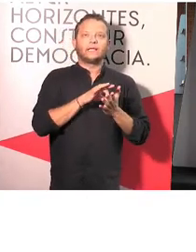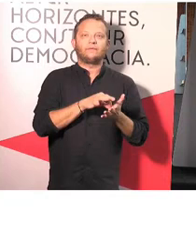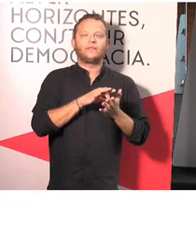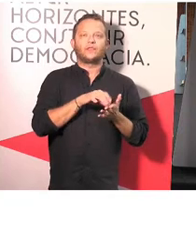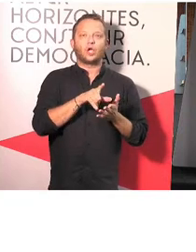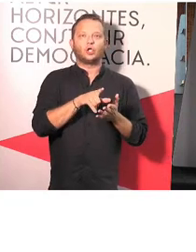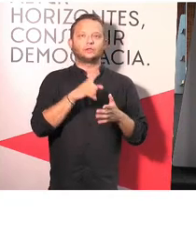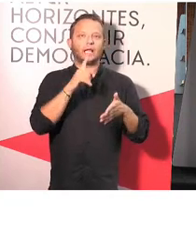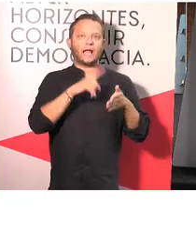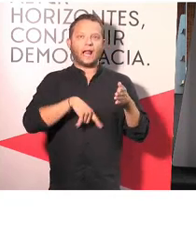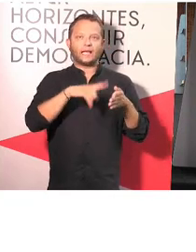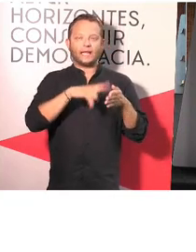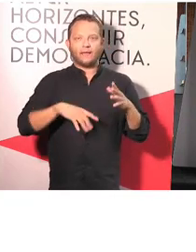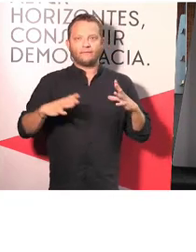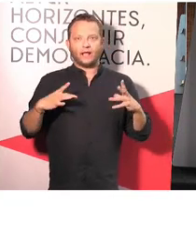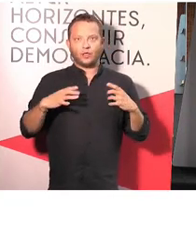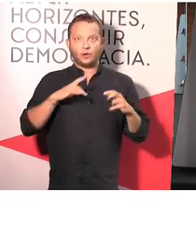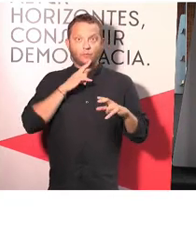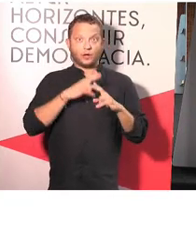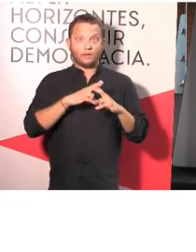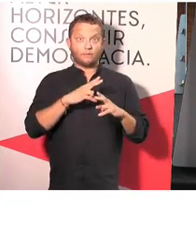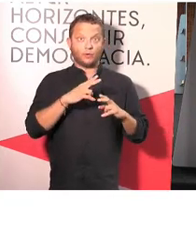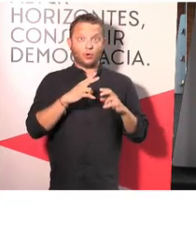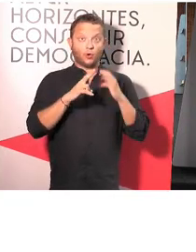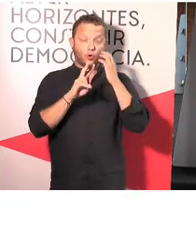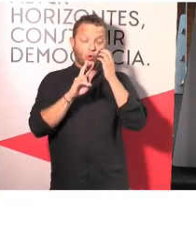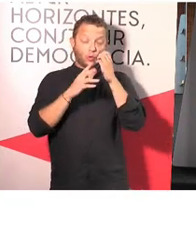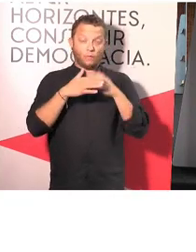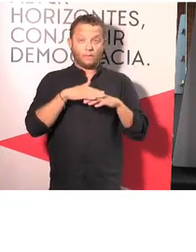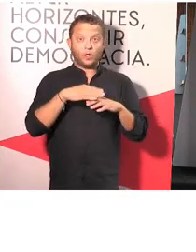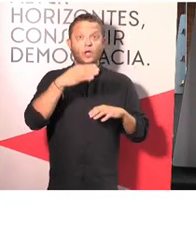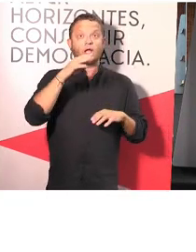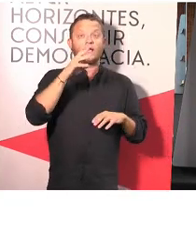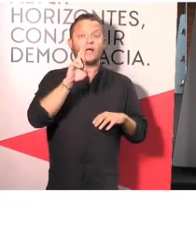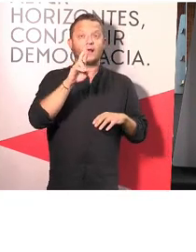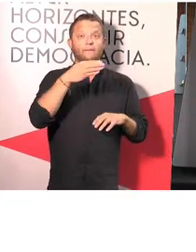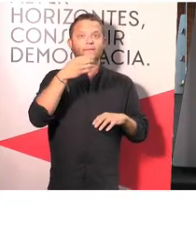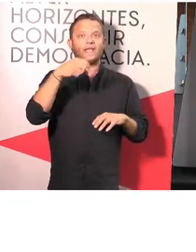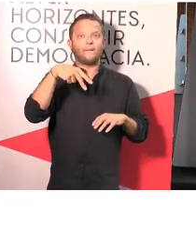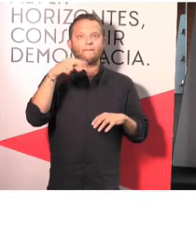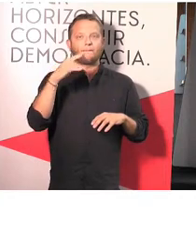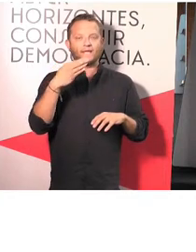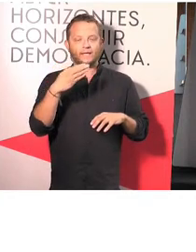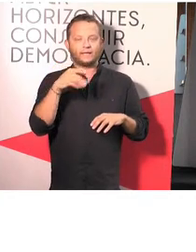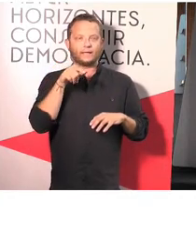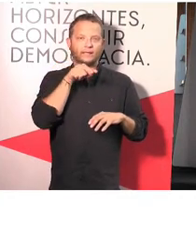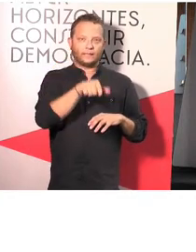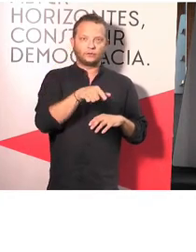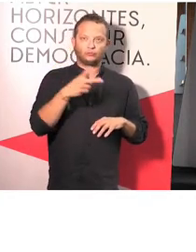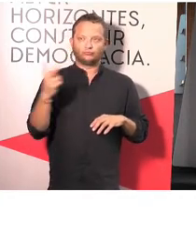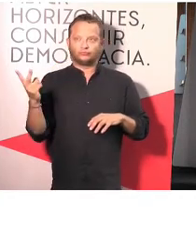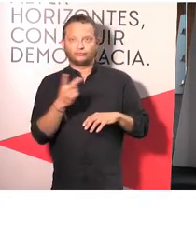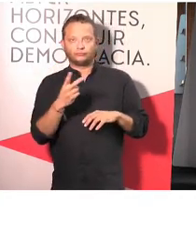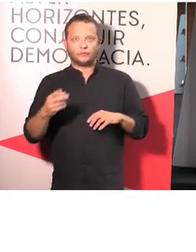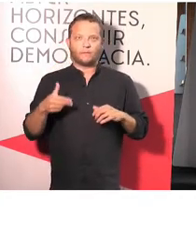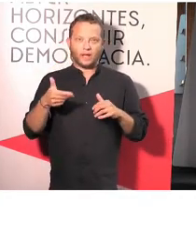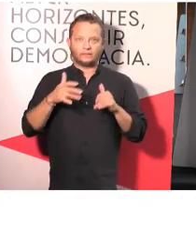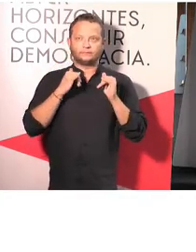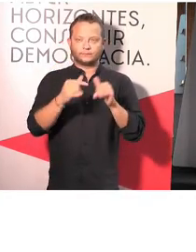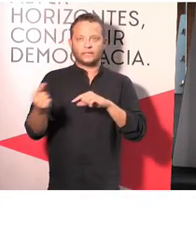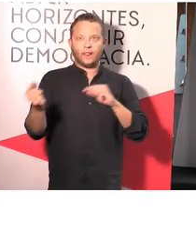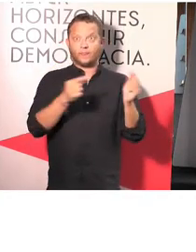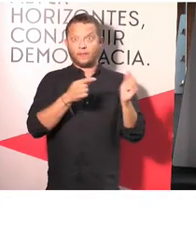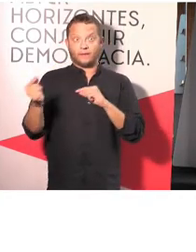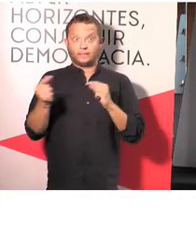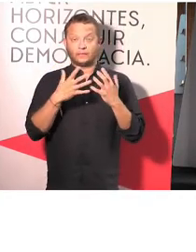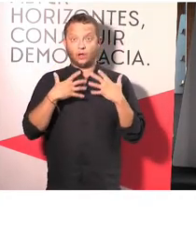de alquiler vacacional, como el caso de Uber, ¿no? de Airbnb, ¿no? Que son los que han llegado más el debate